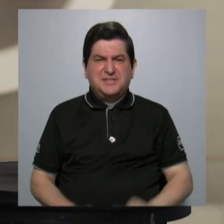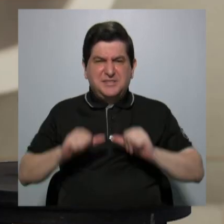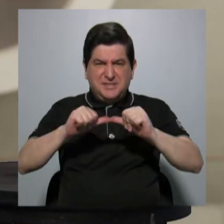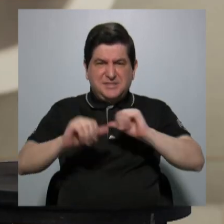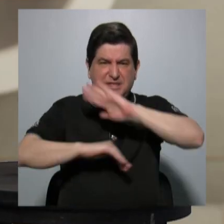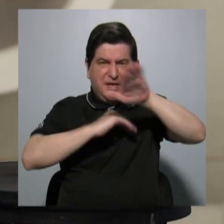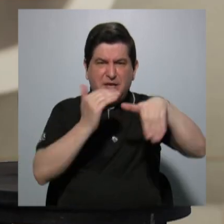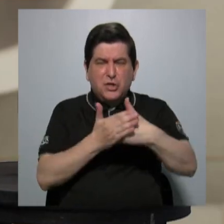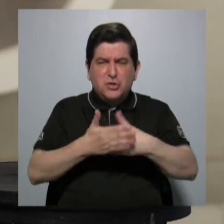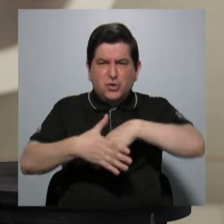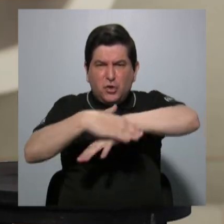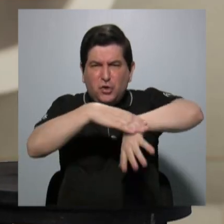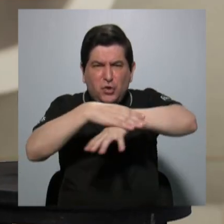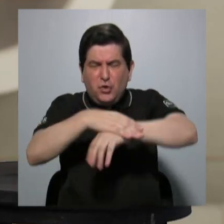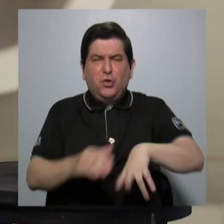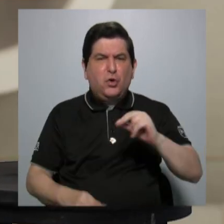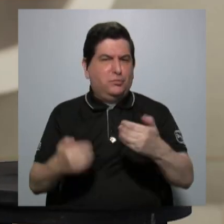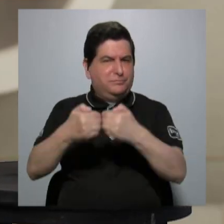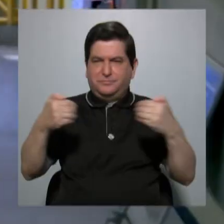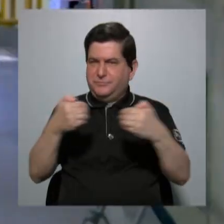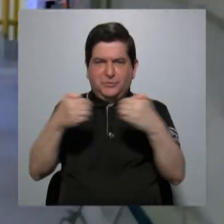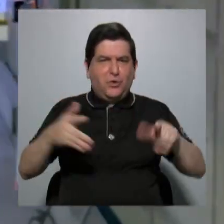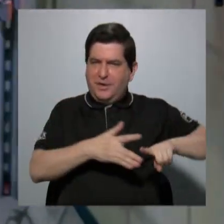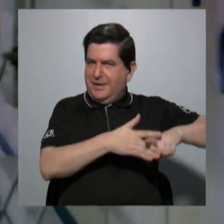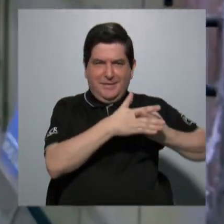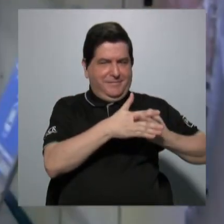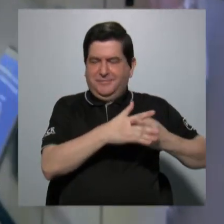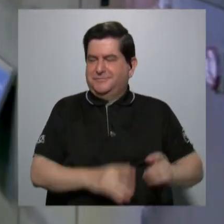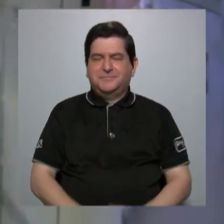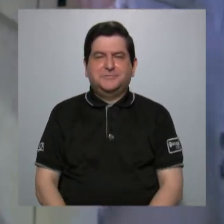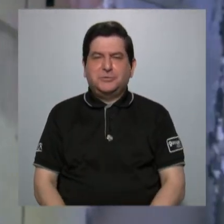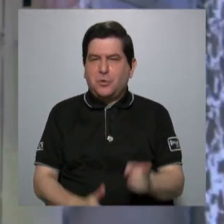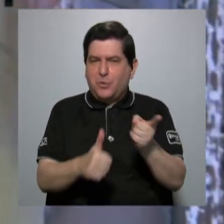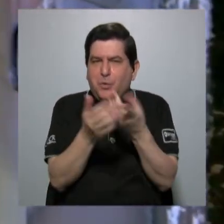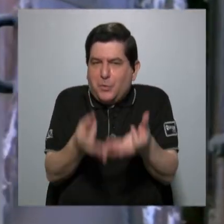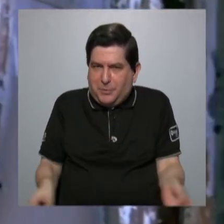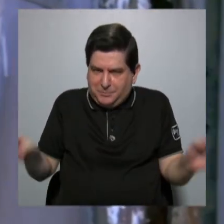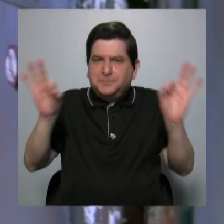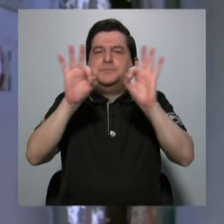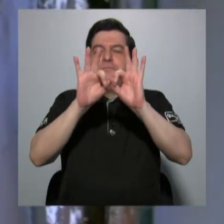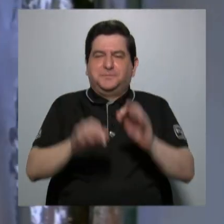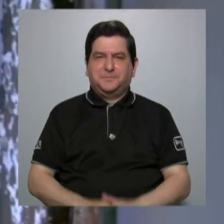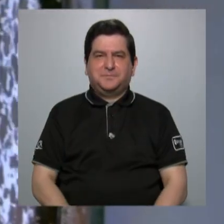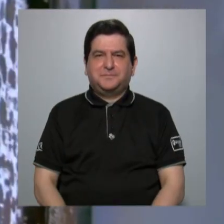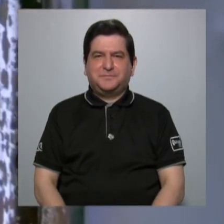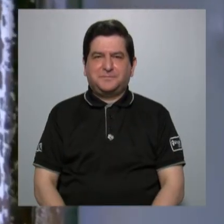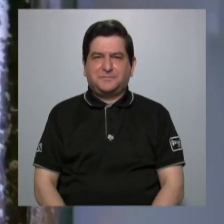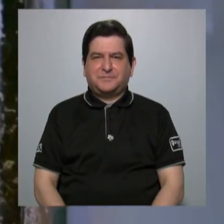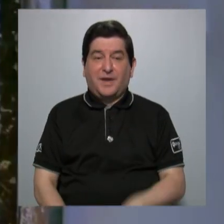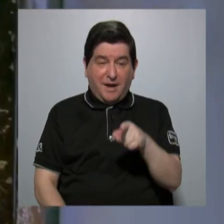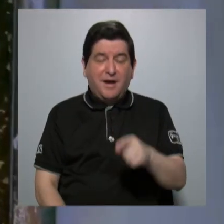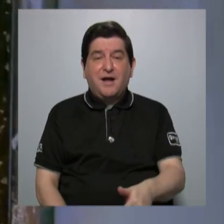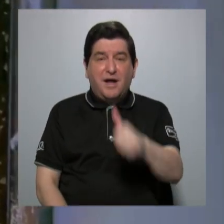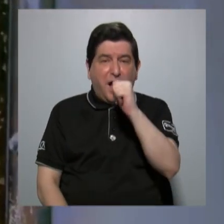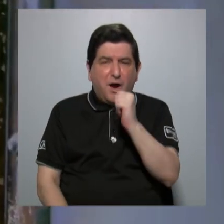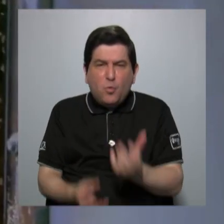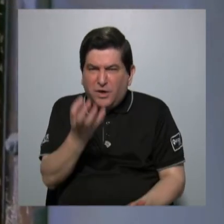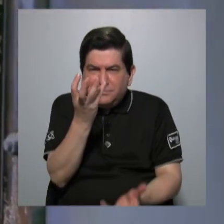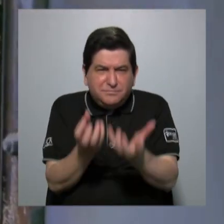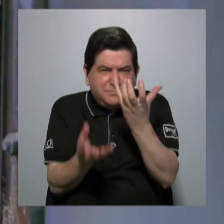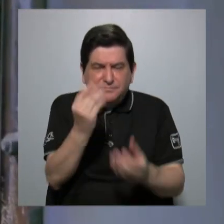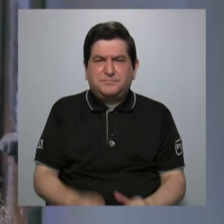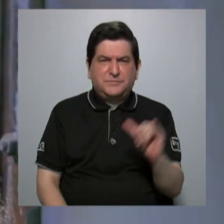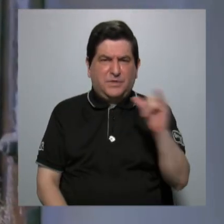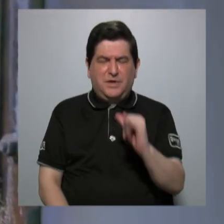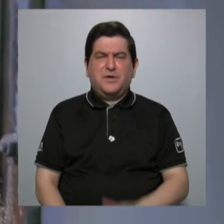seguimos tirando todo mezclado y no hacemos la separación en origen. Entonces, primer cosa importante, si está quemando agua